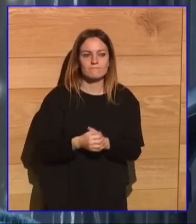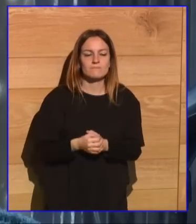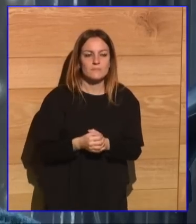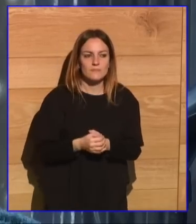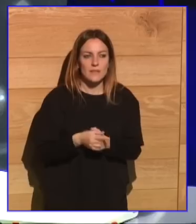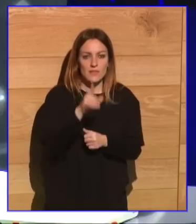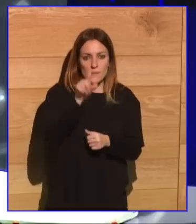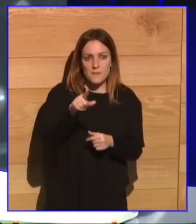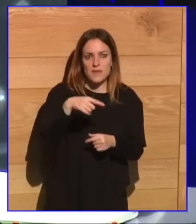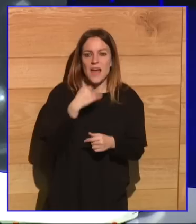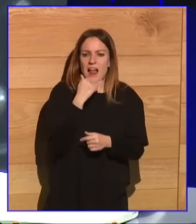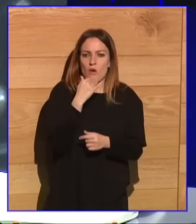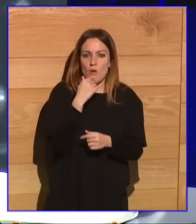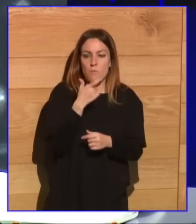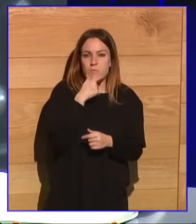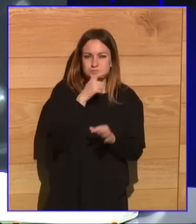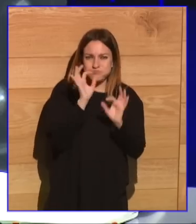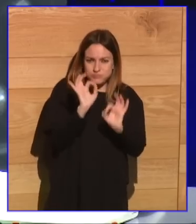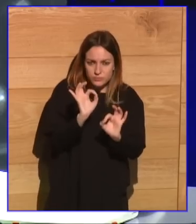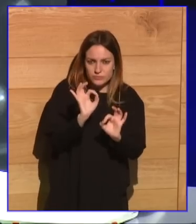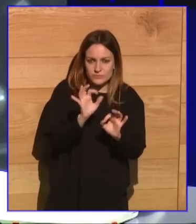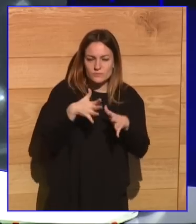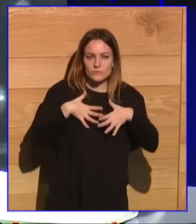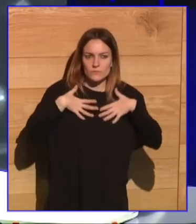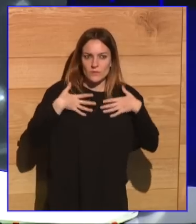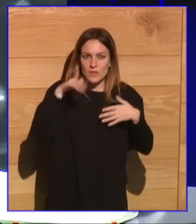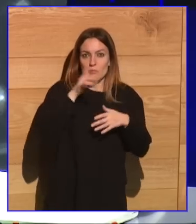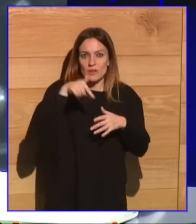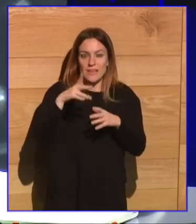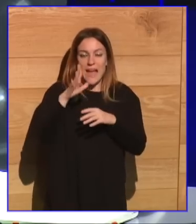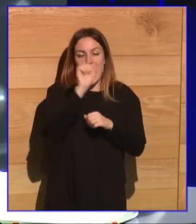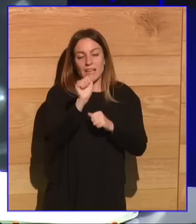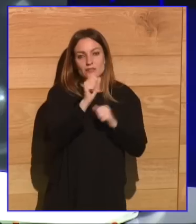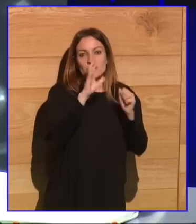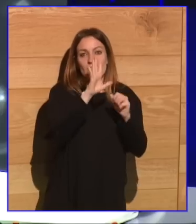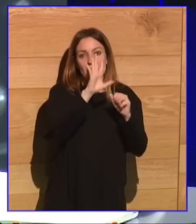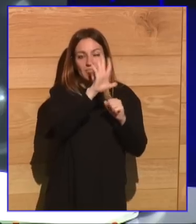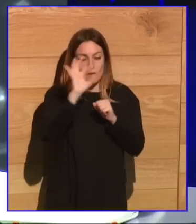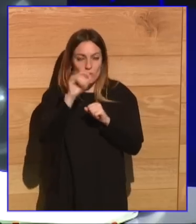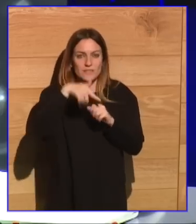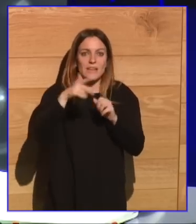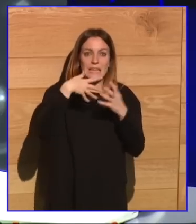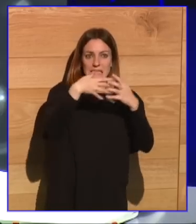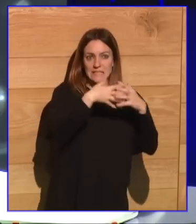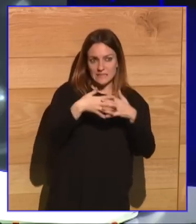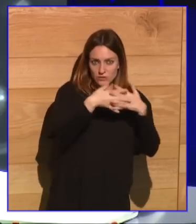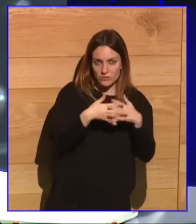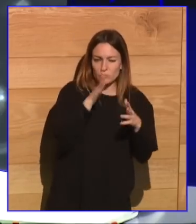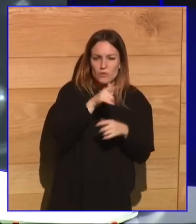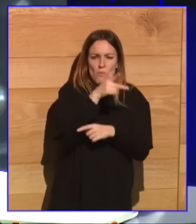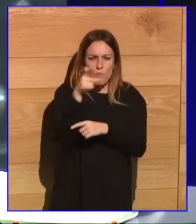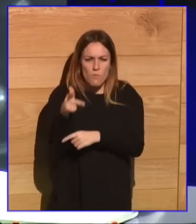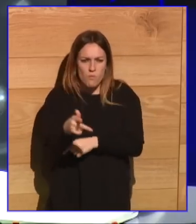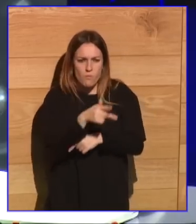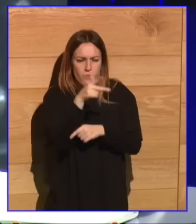una fascinación inglesa por los años 50 en Estados Unidos. Bueno, porque está rodeado de una iconografía